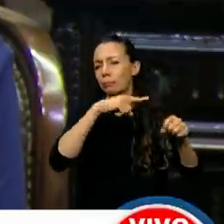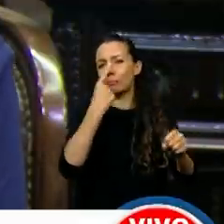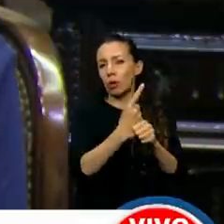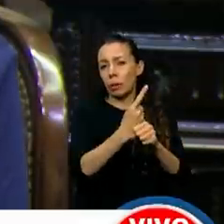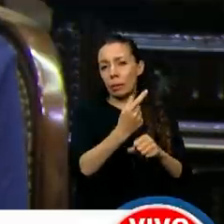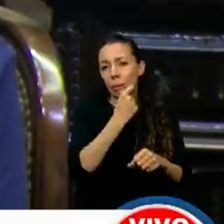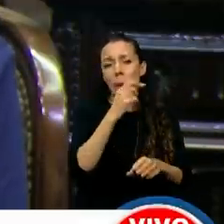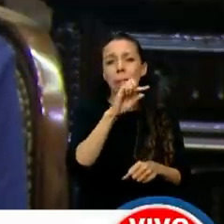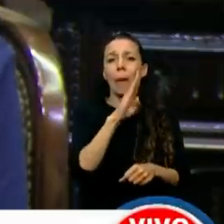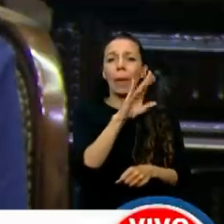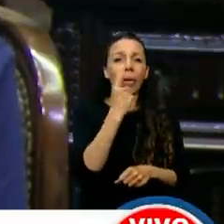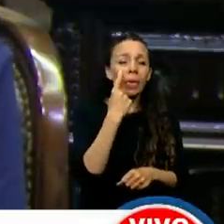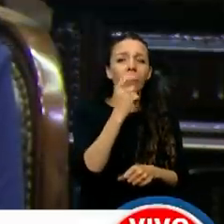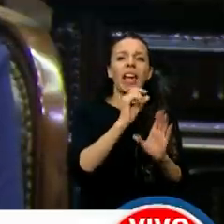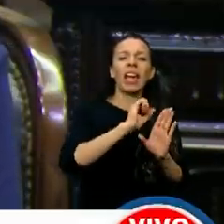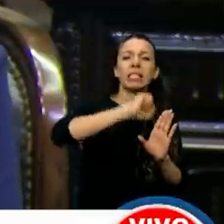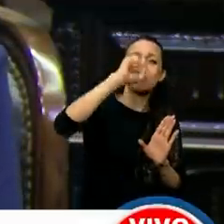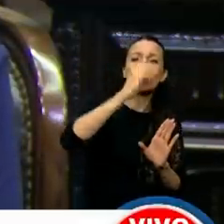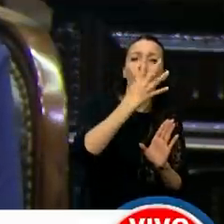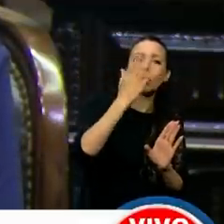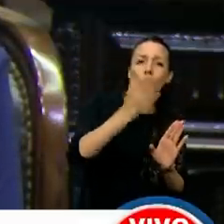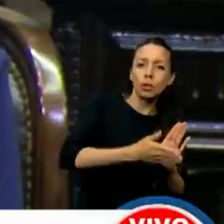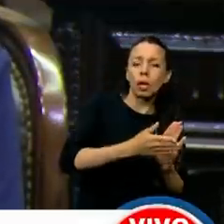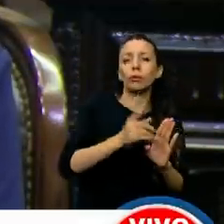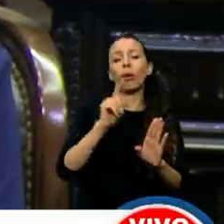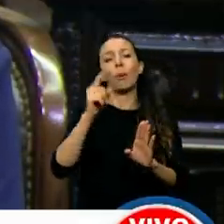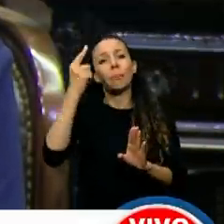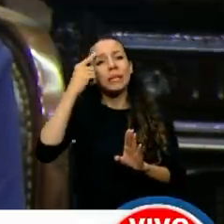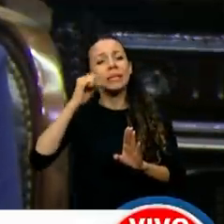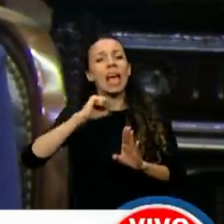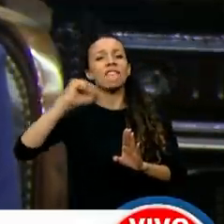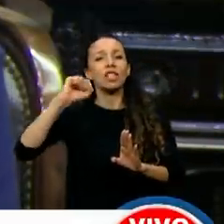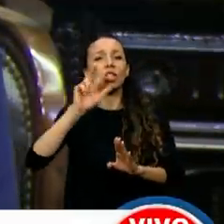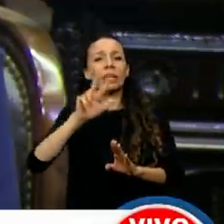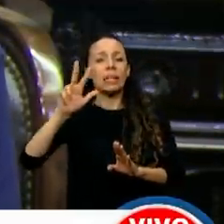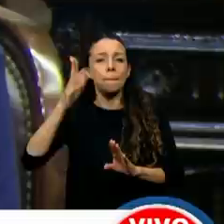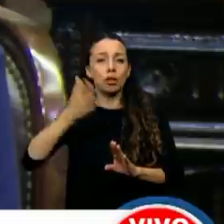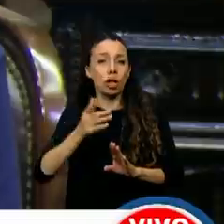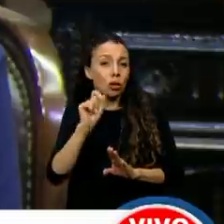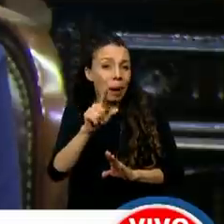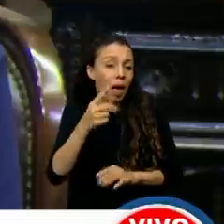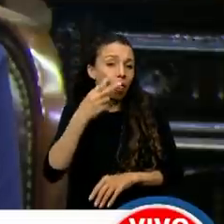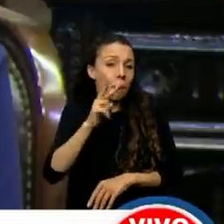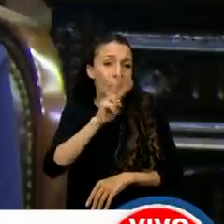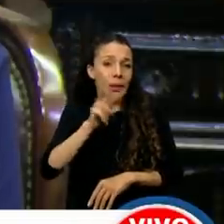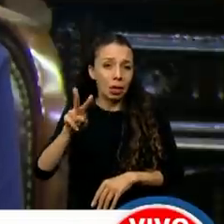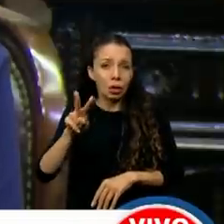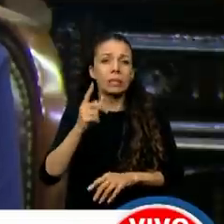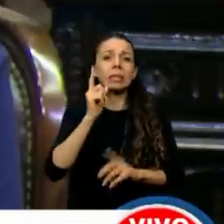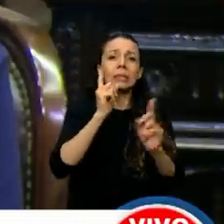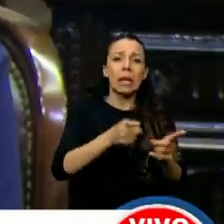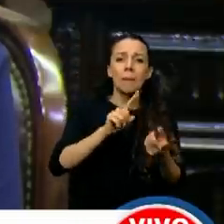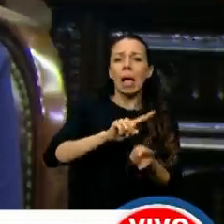una inflación estipulada para el 2022 del 33 por ciento y ni que hablar de un cambio a moneda